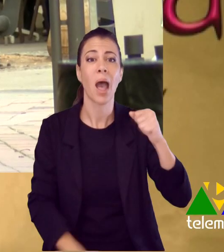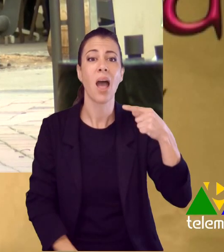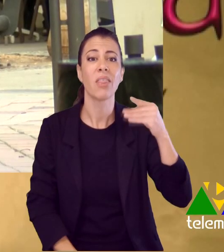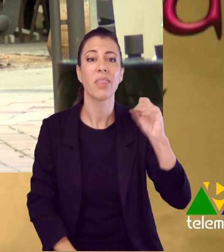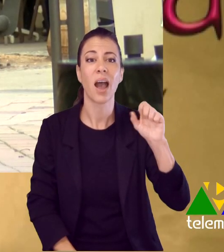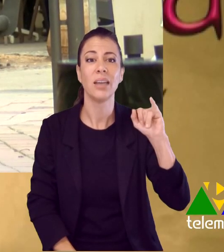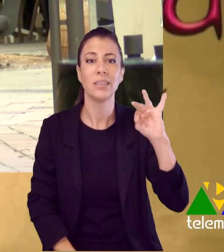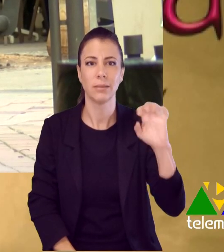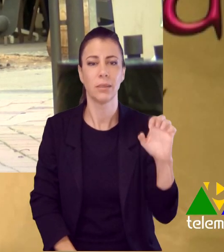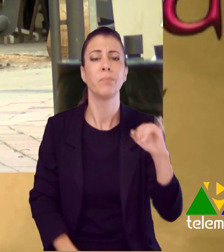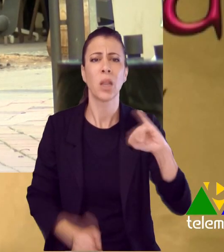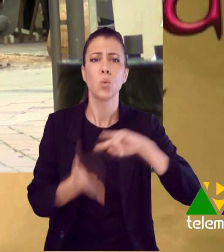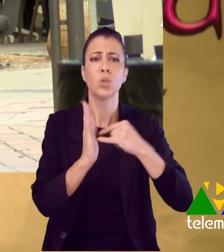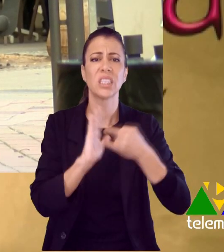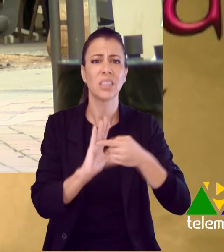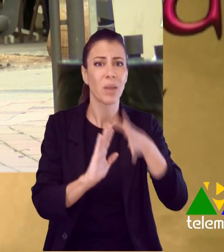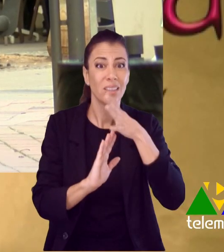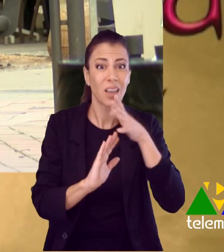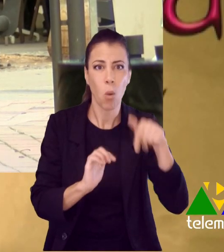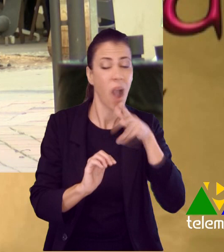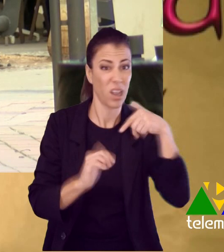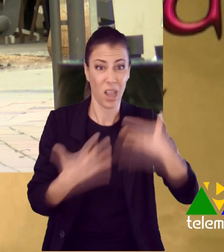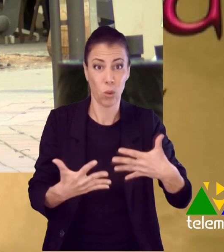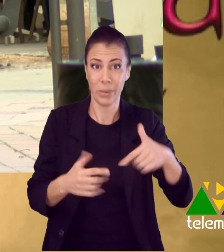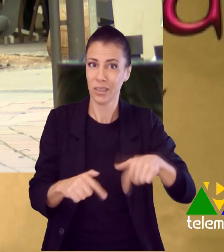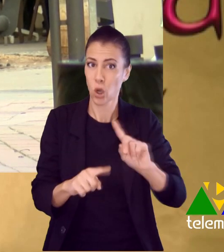que hubo sistemas de regadío que hoy no se utilizan